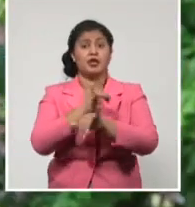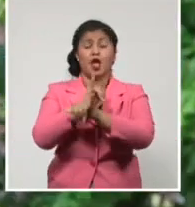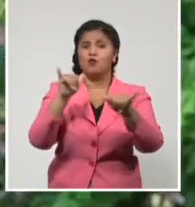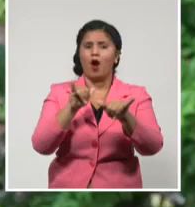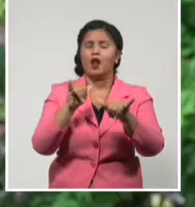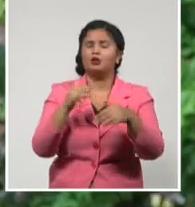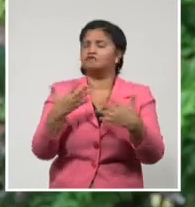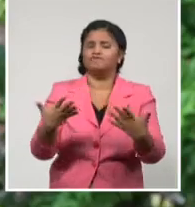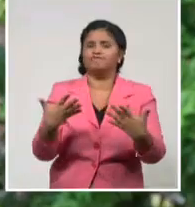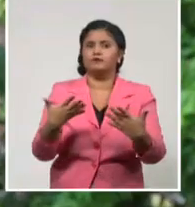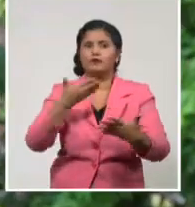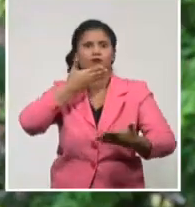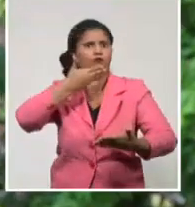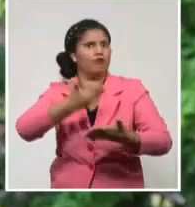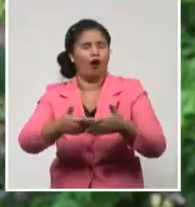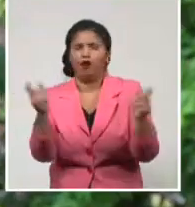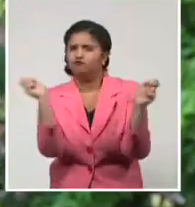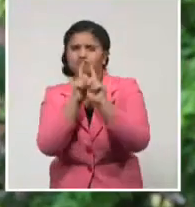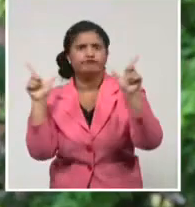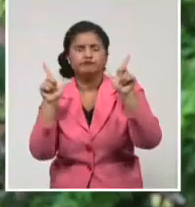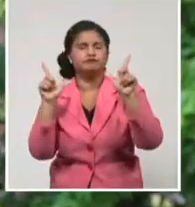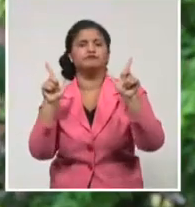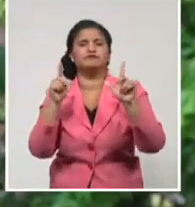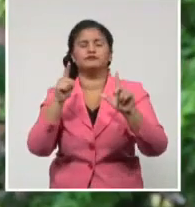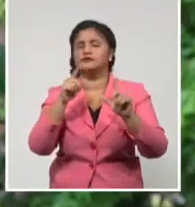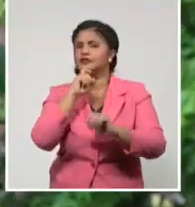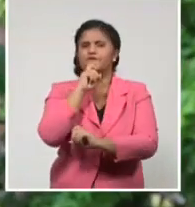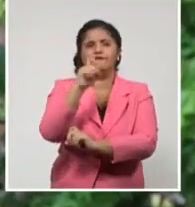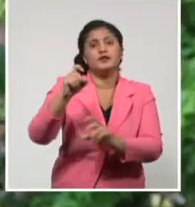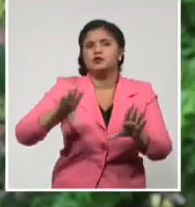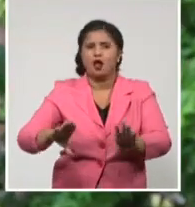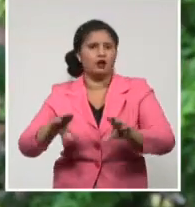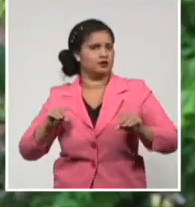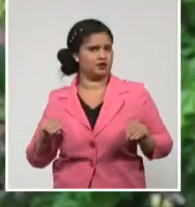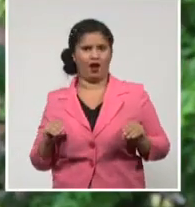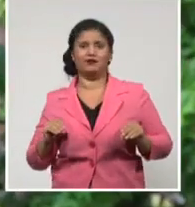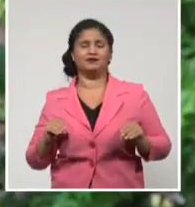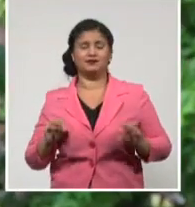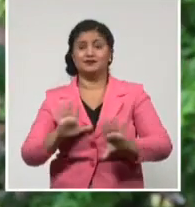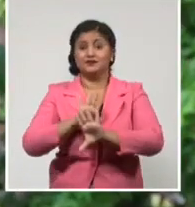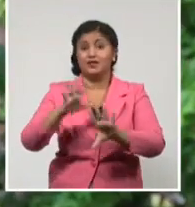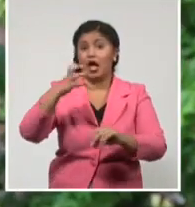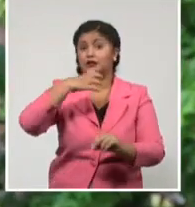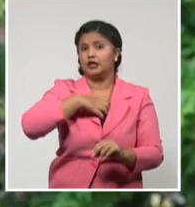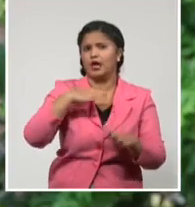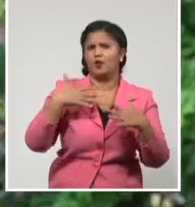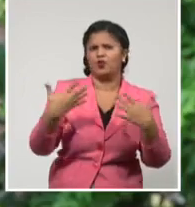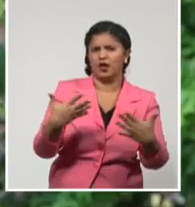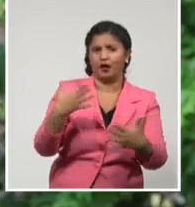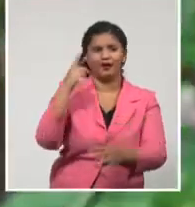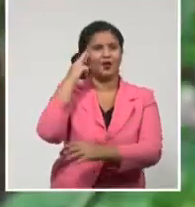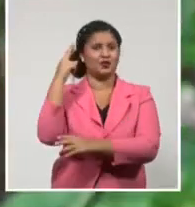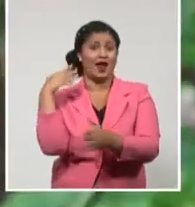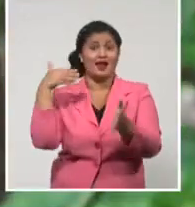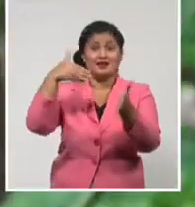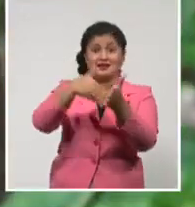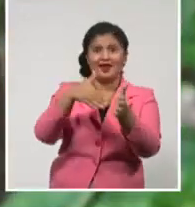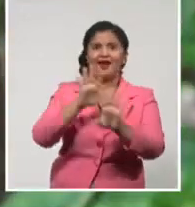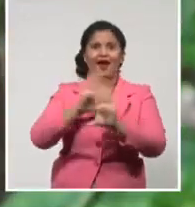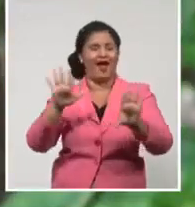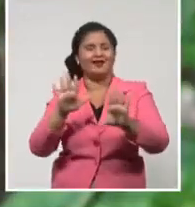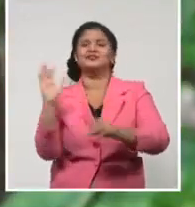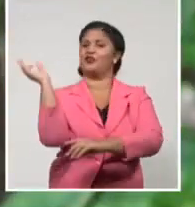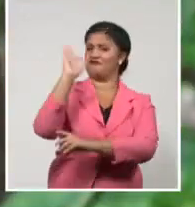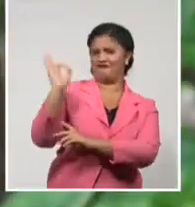esperaban eso ya venía de regreso ya no en lo que le teníamos era un hacer una fiesta todo fue